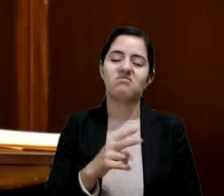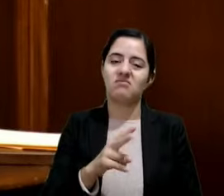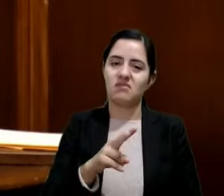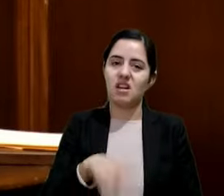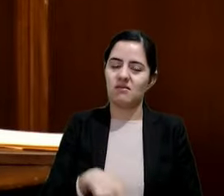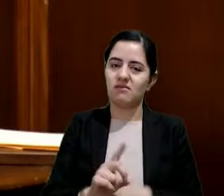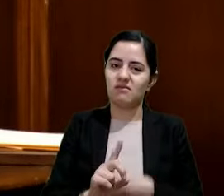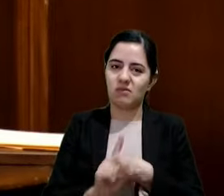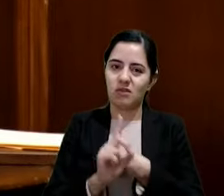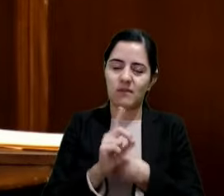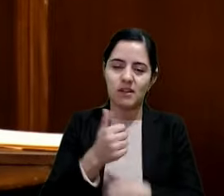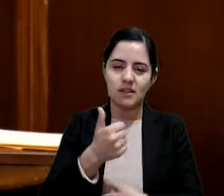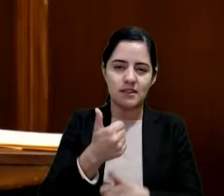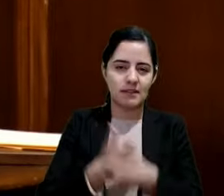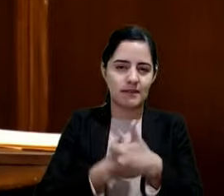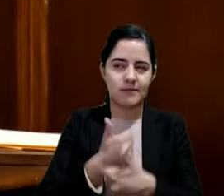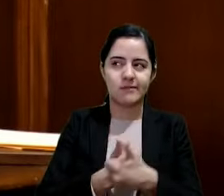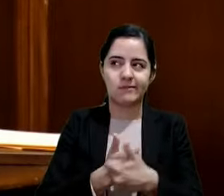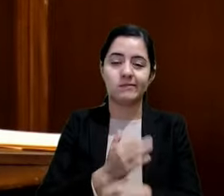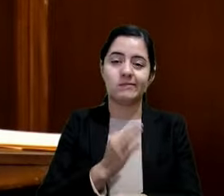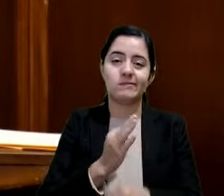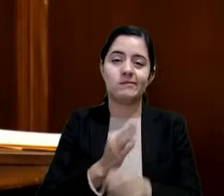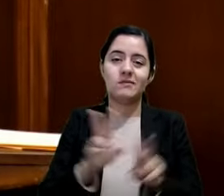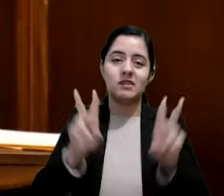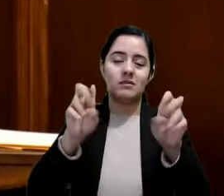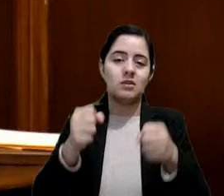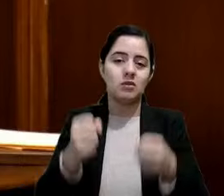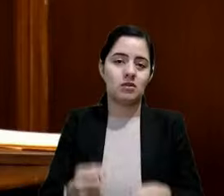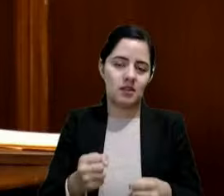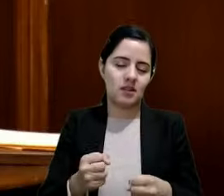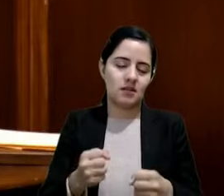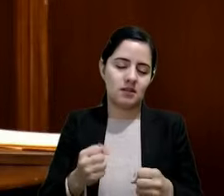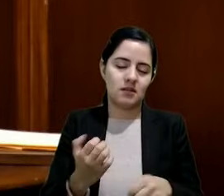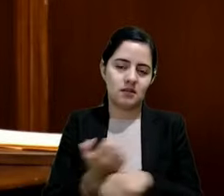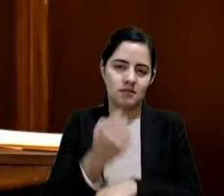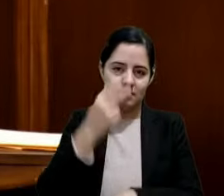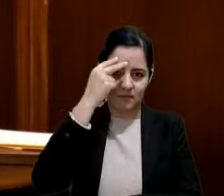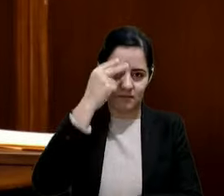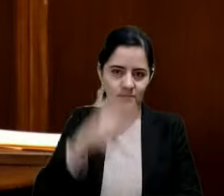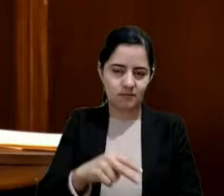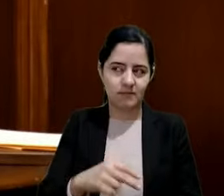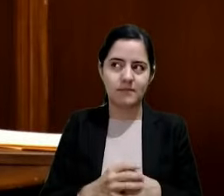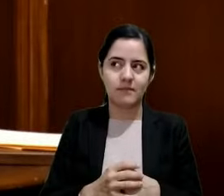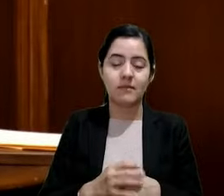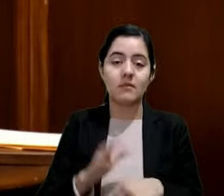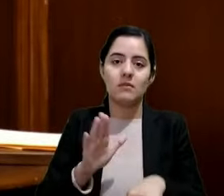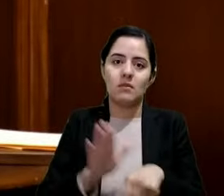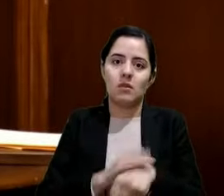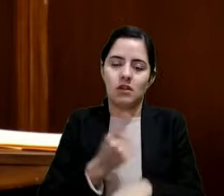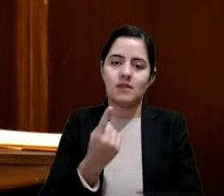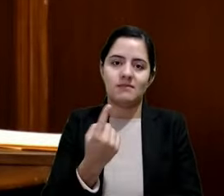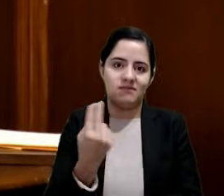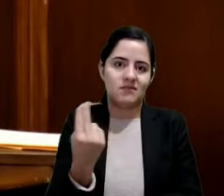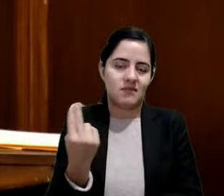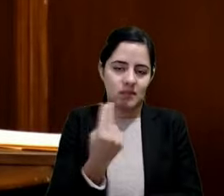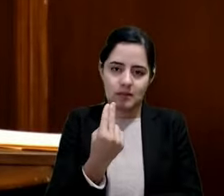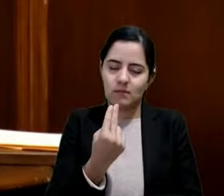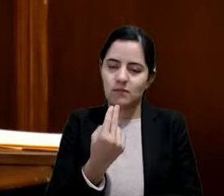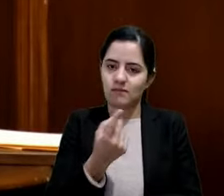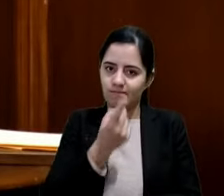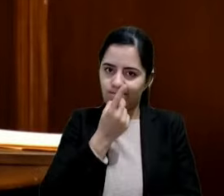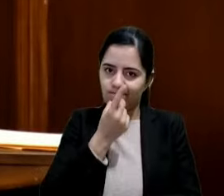el verdadero desafío que enfrentamos en materia de seguridad en el Estado de México. Porque hay que decirlo y reconocerlo también,